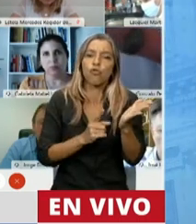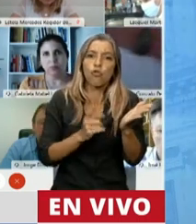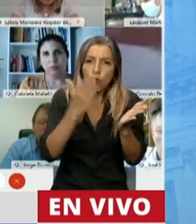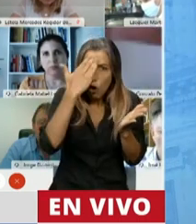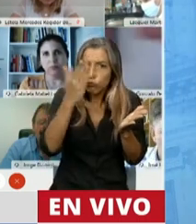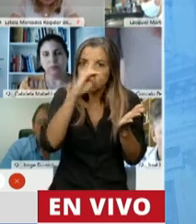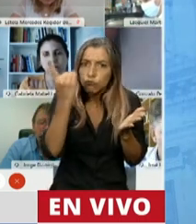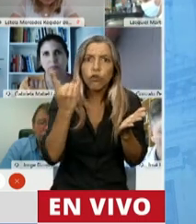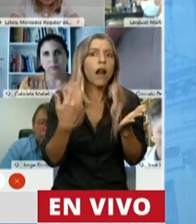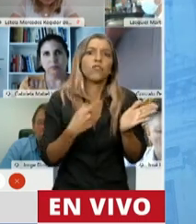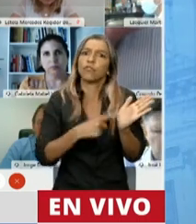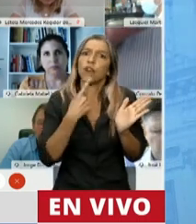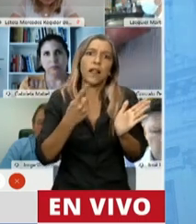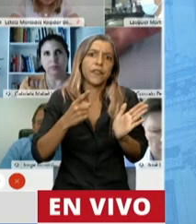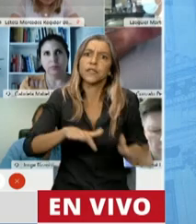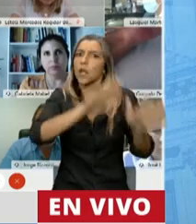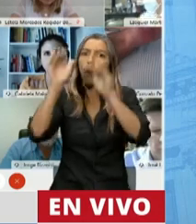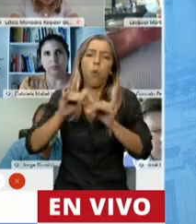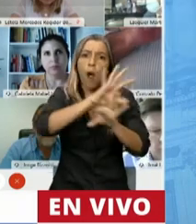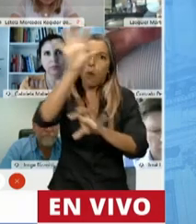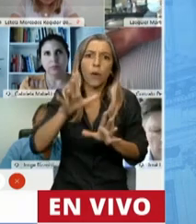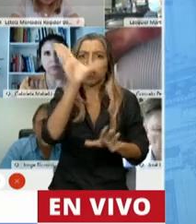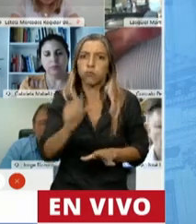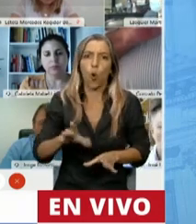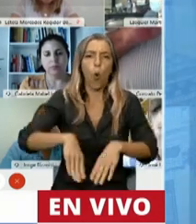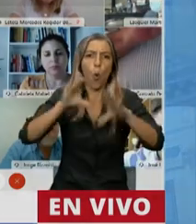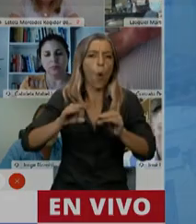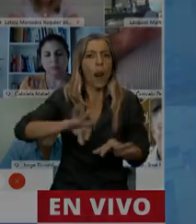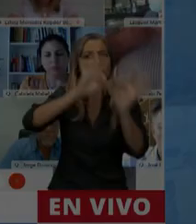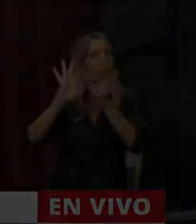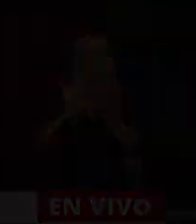por una buena vez. Muchas gracias. Gracias, diputado Martín Maqueira.